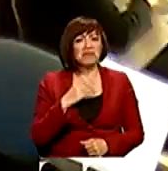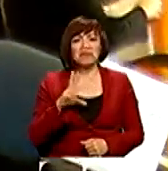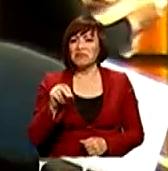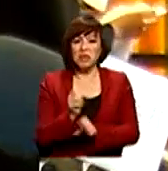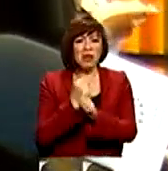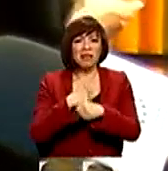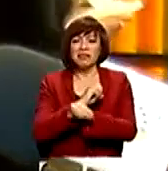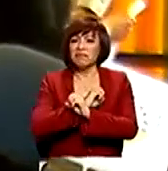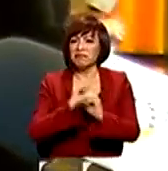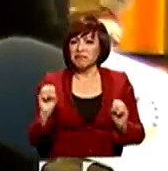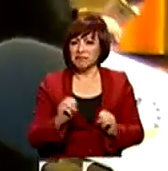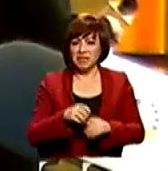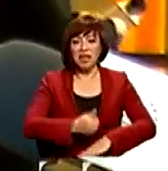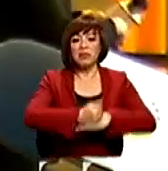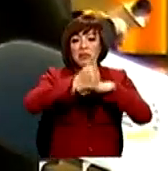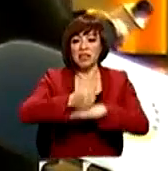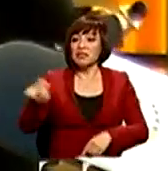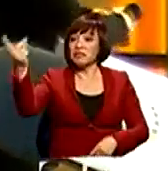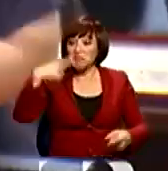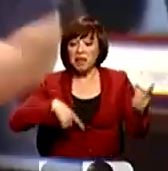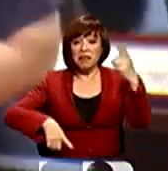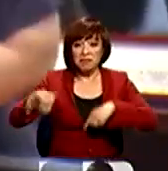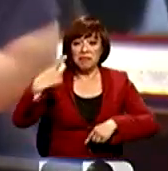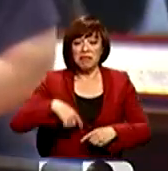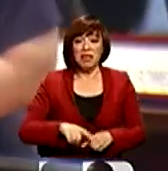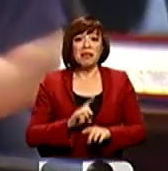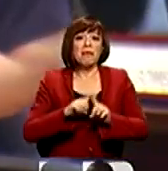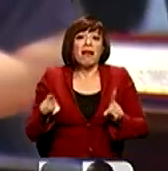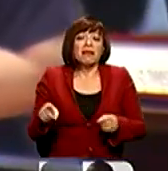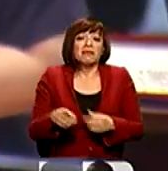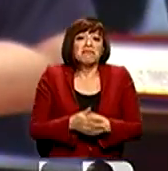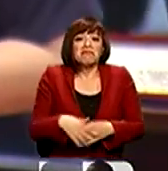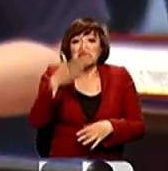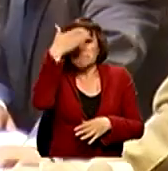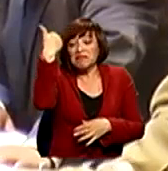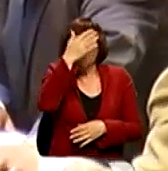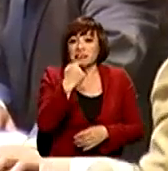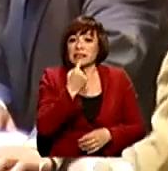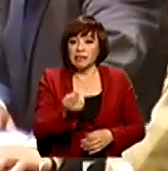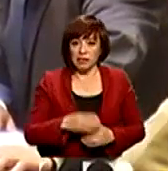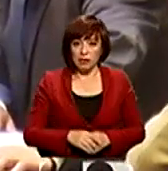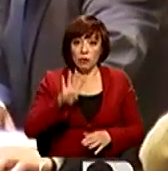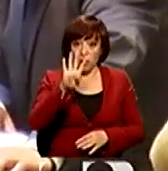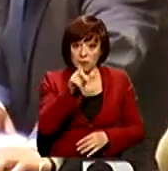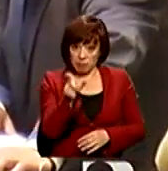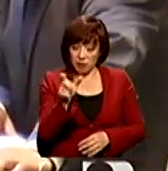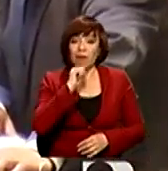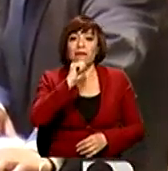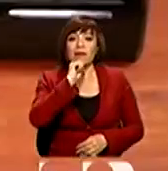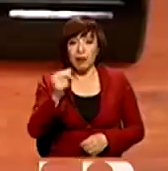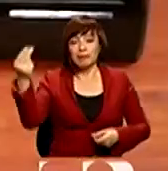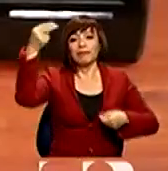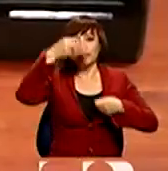las autoridades vinieron, se lavaron las manos. Lourdes Cuesta solicitó ante el Pleno que 4 personas más comparezcan. Son